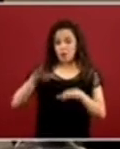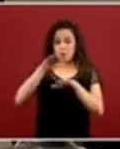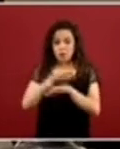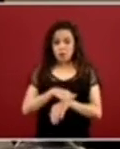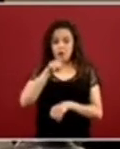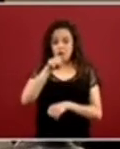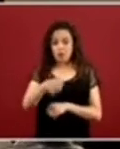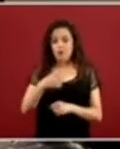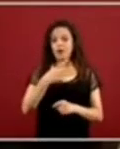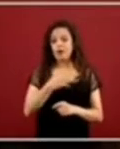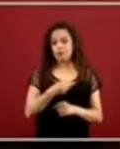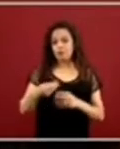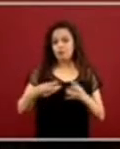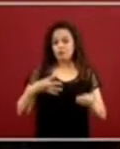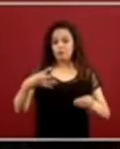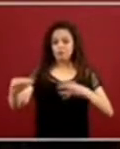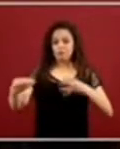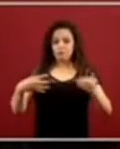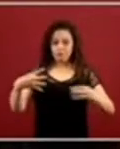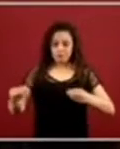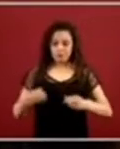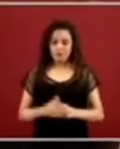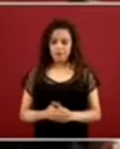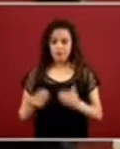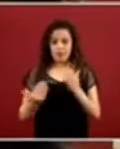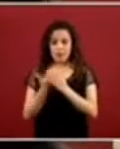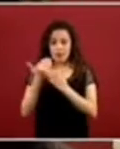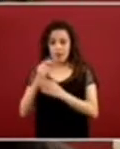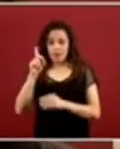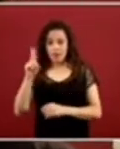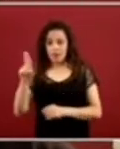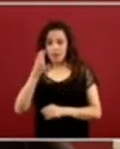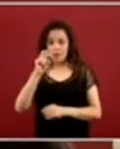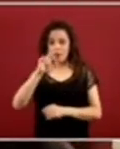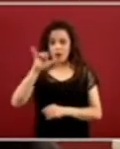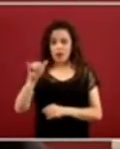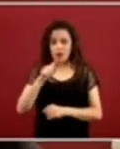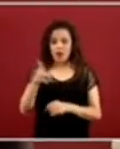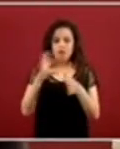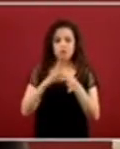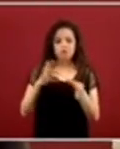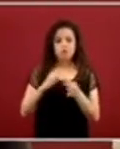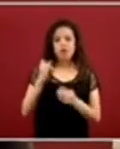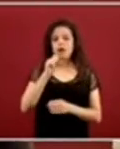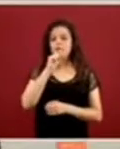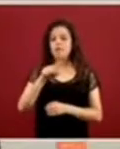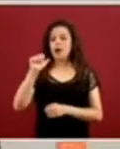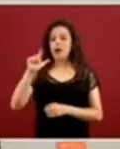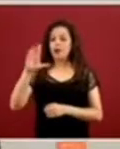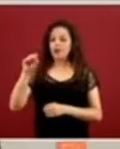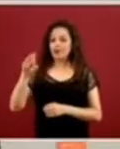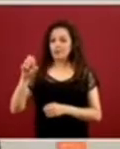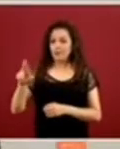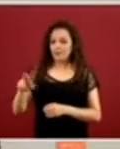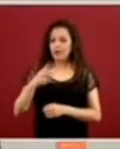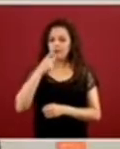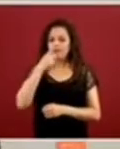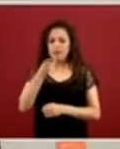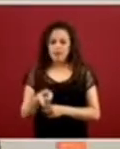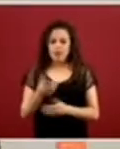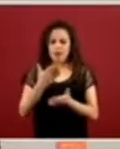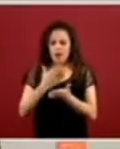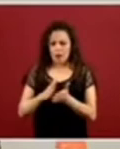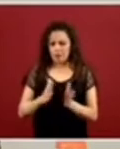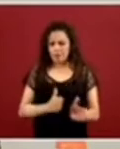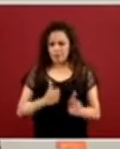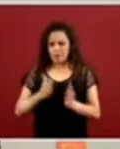se mencionó en la mañana por parte del doctor Borja y por parte del doctor Alcocer, pues tiene un incentivo adicional en particular para